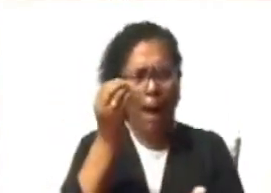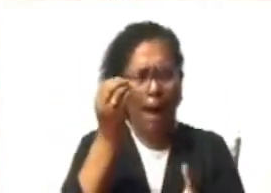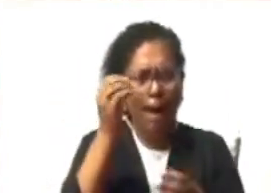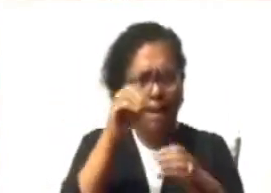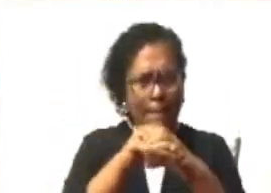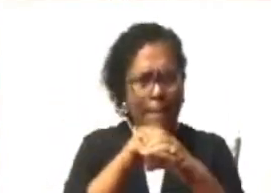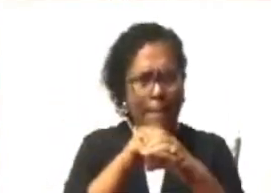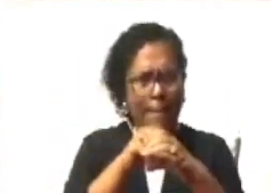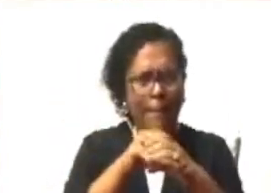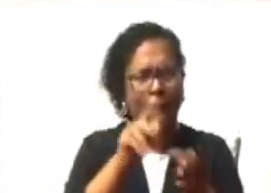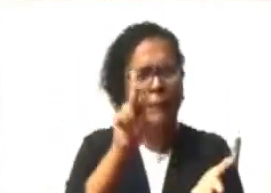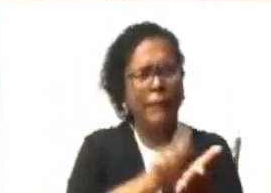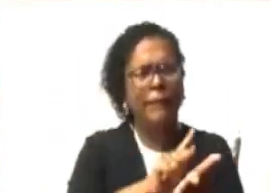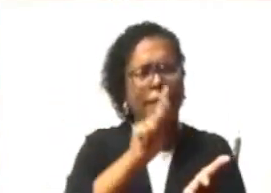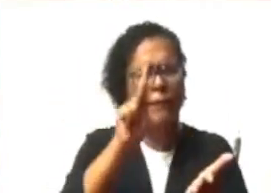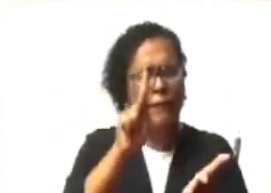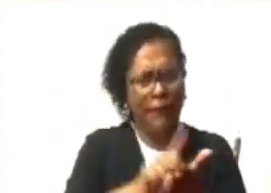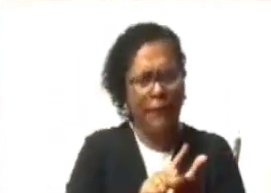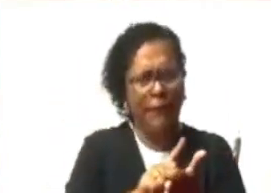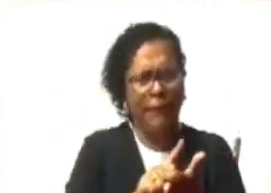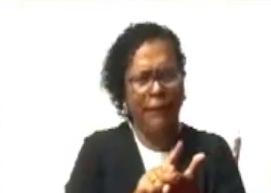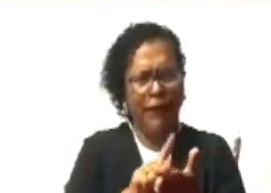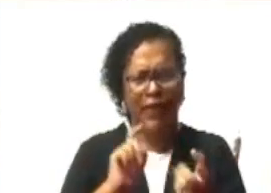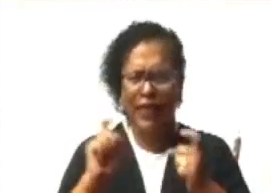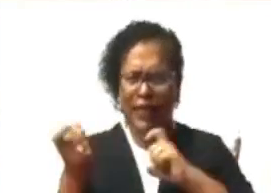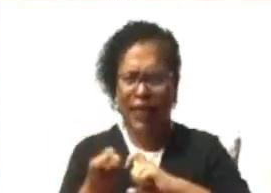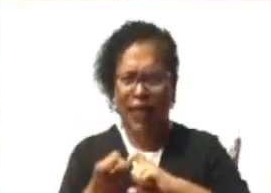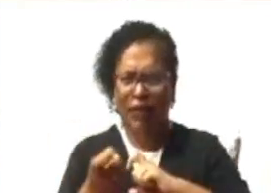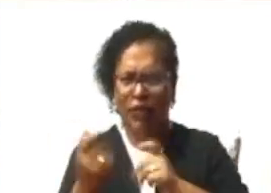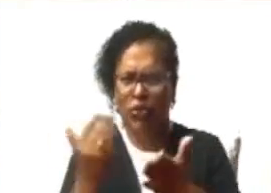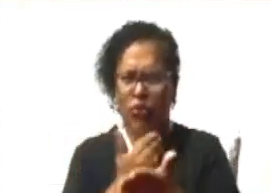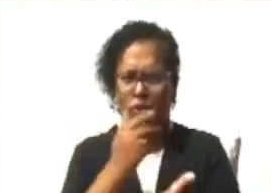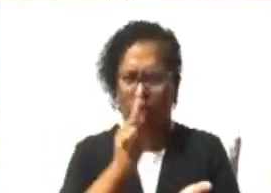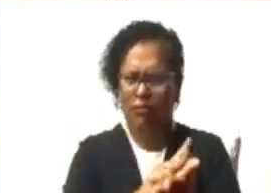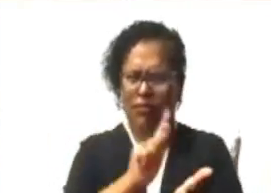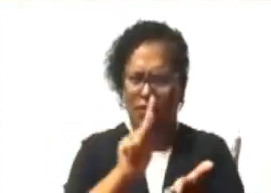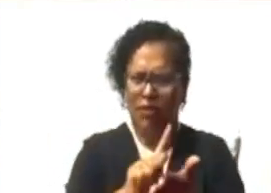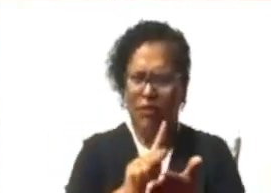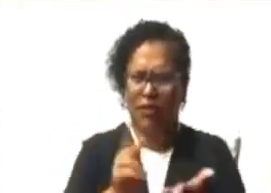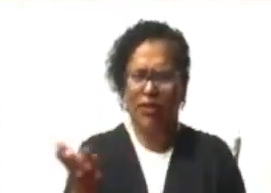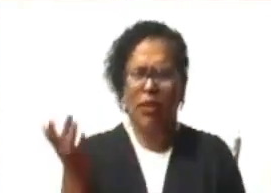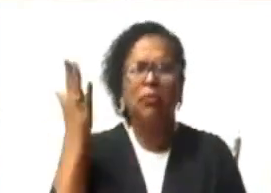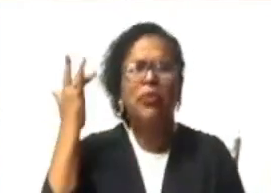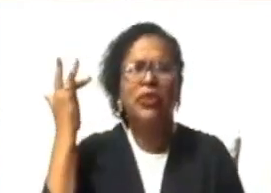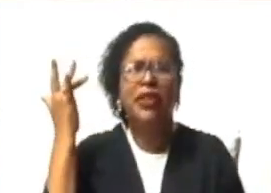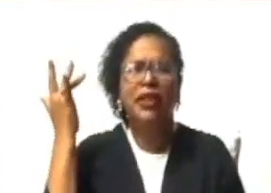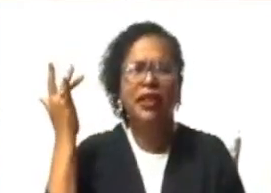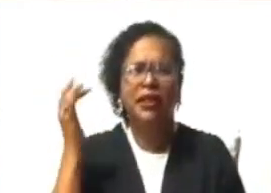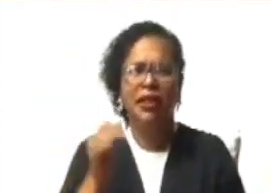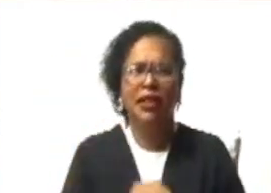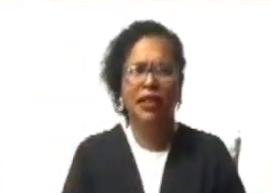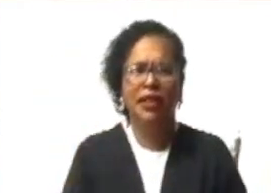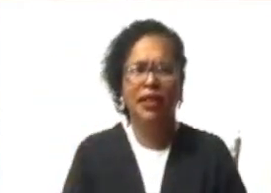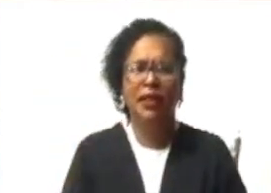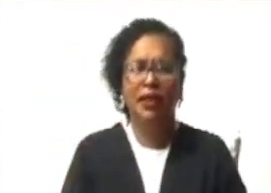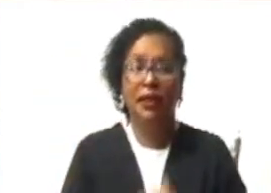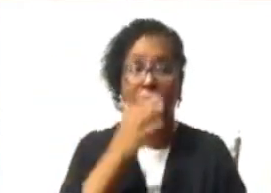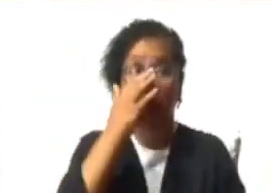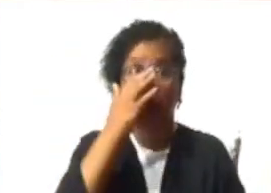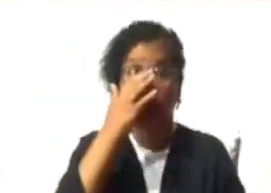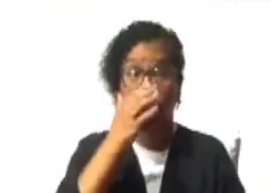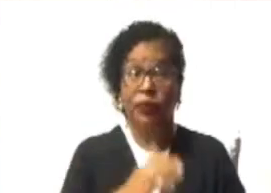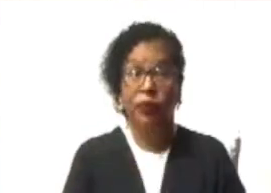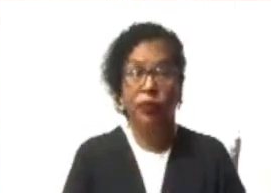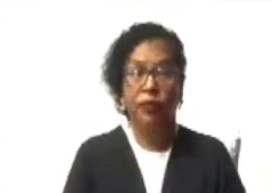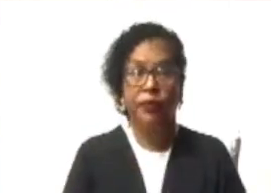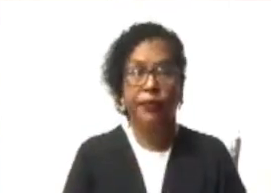estila en este presupuesto reformulado? En su carta de estimación y de remisión de